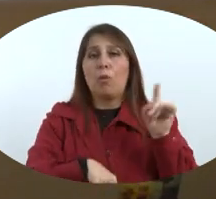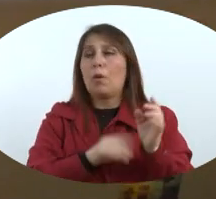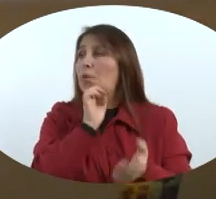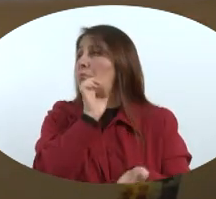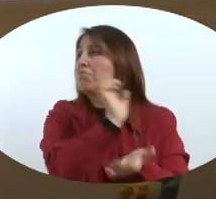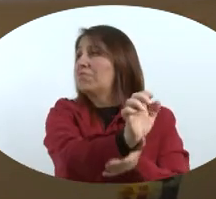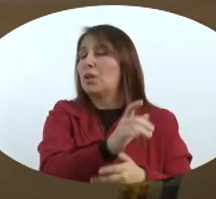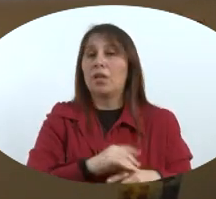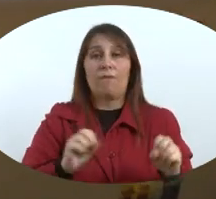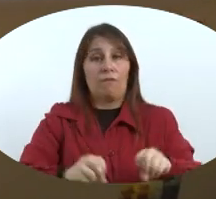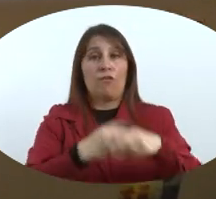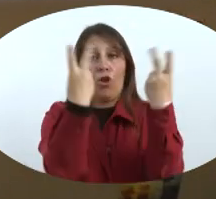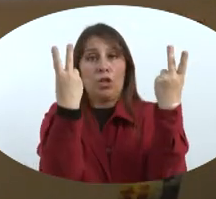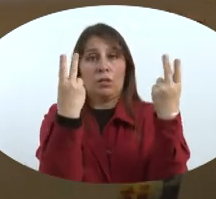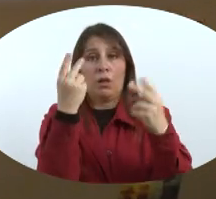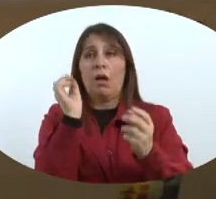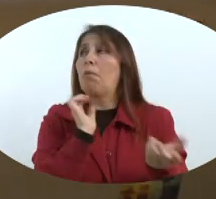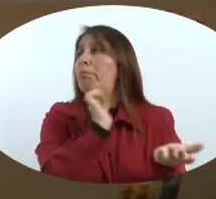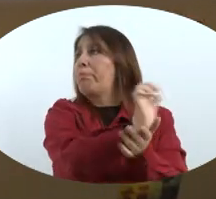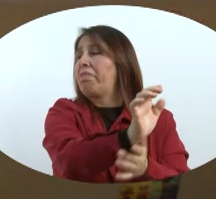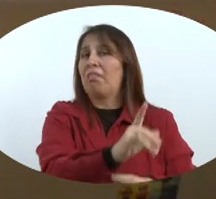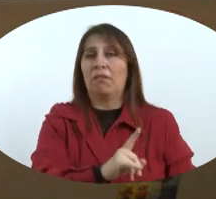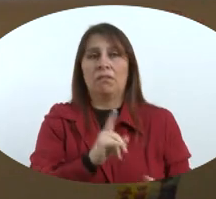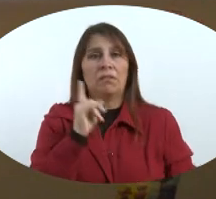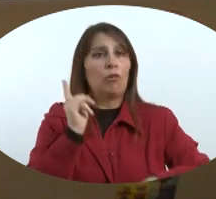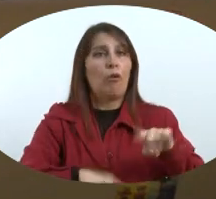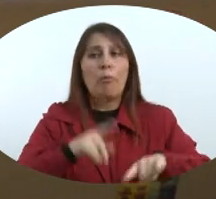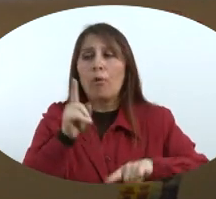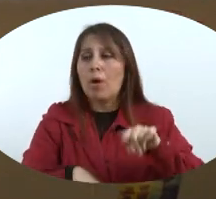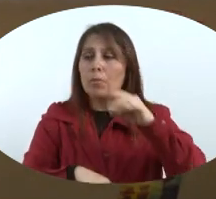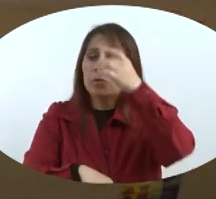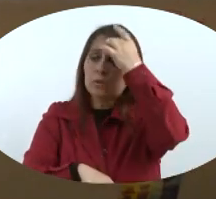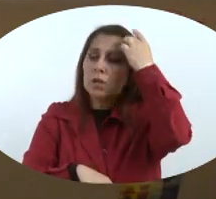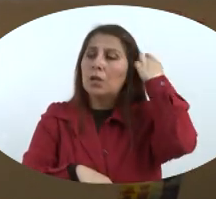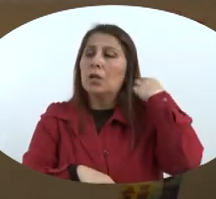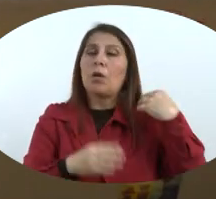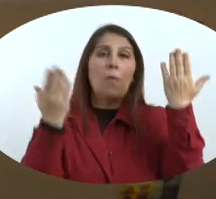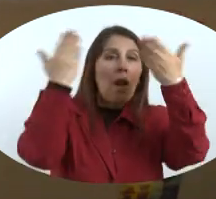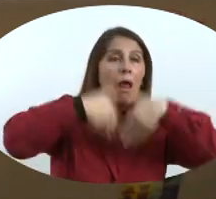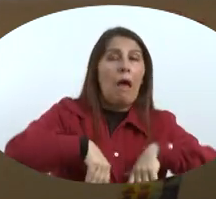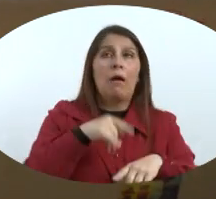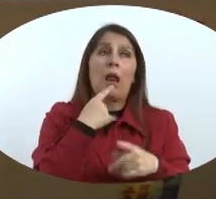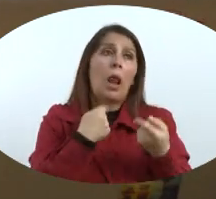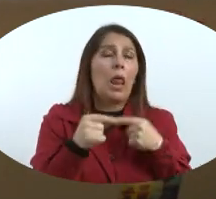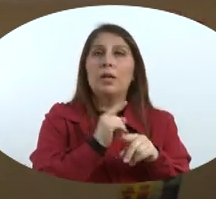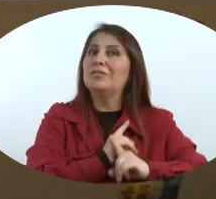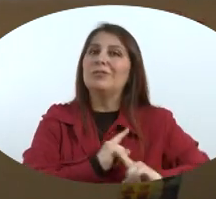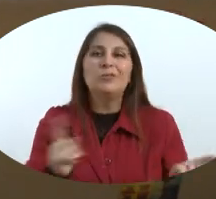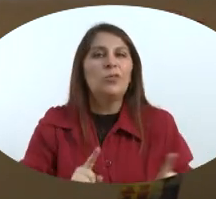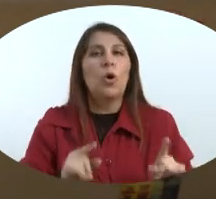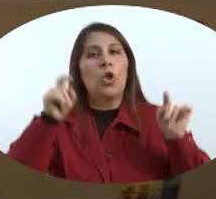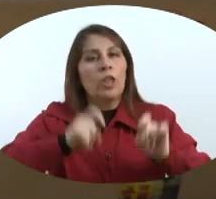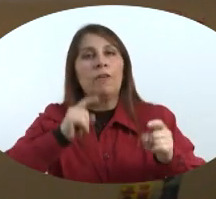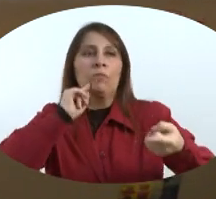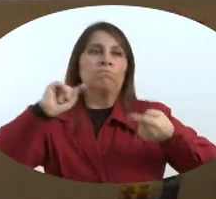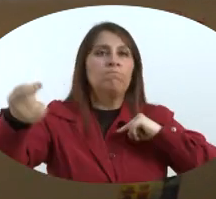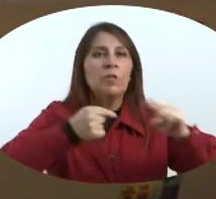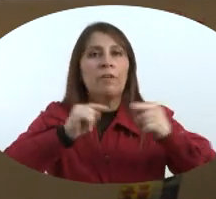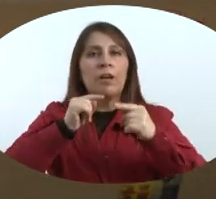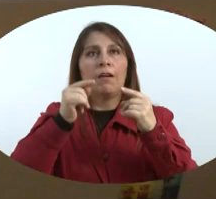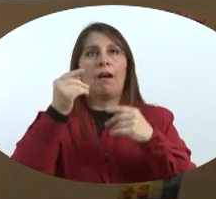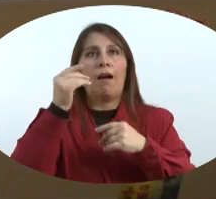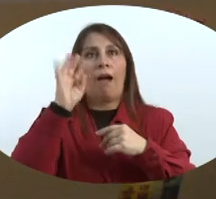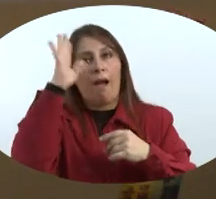podemos y el tema de las violencias no podemos seguir las tratando tratando en abstracto si creo que tenemos que dar un debate académico